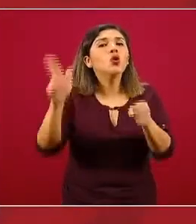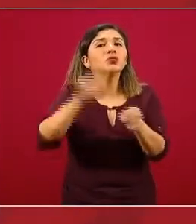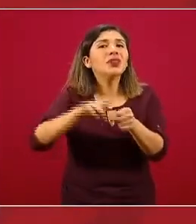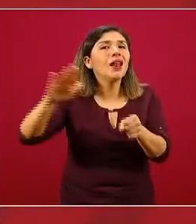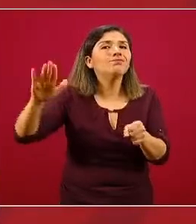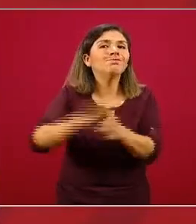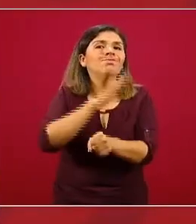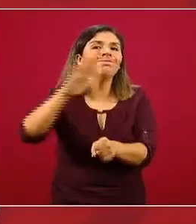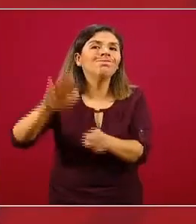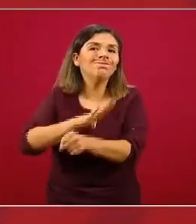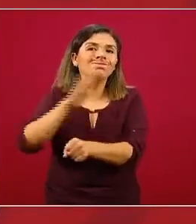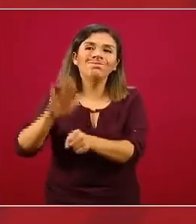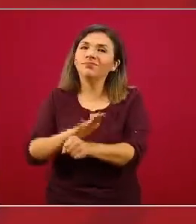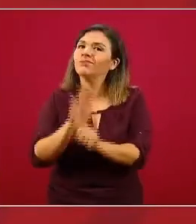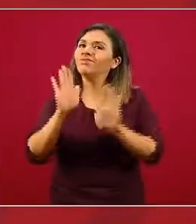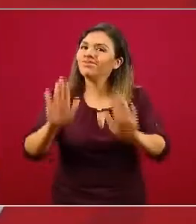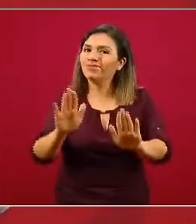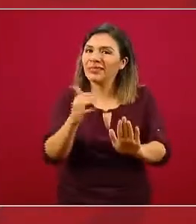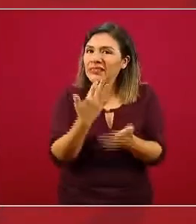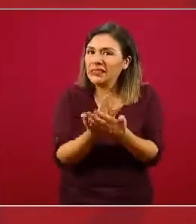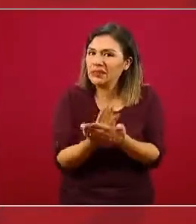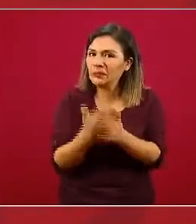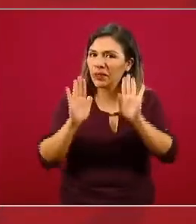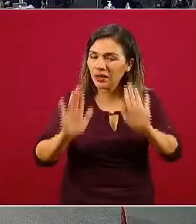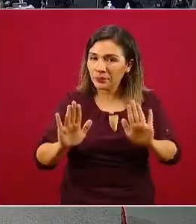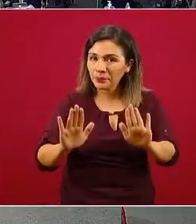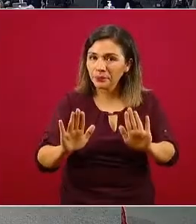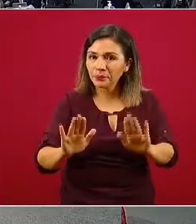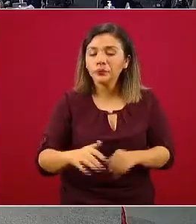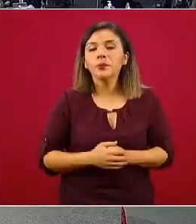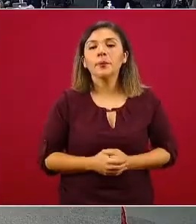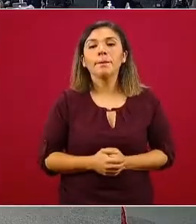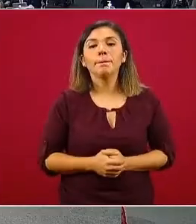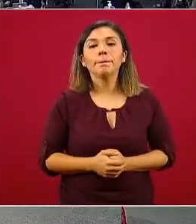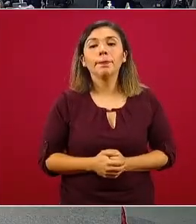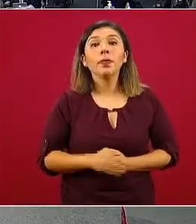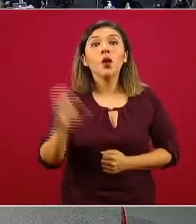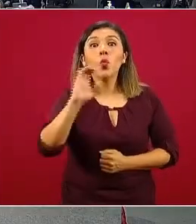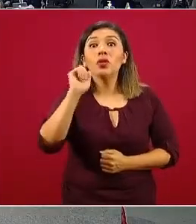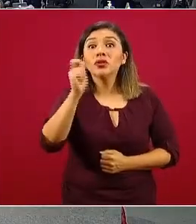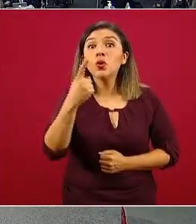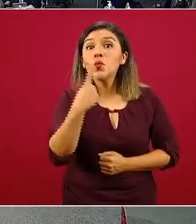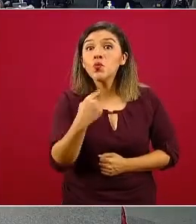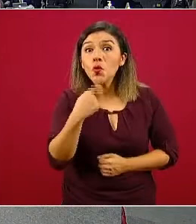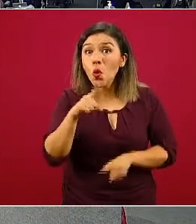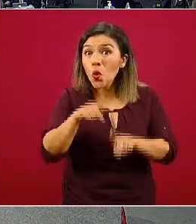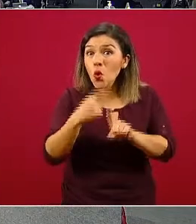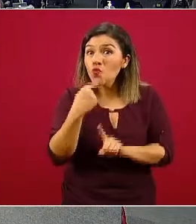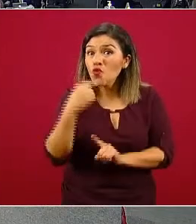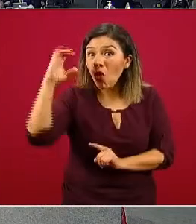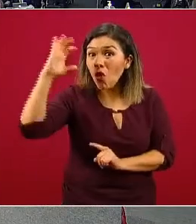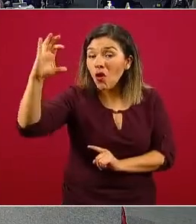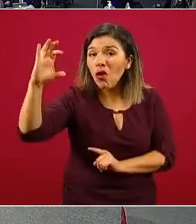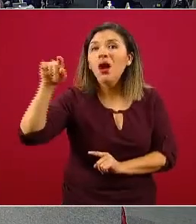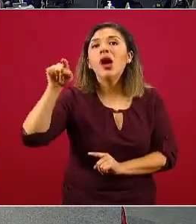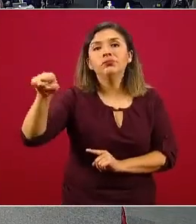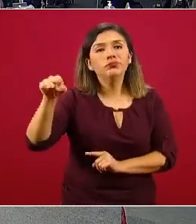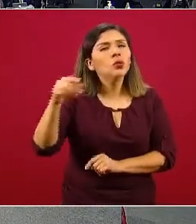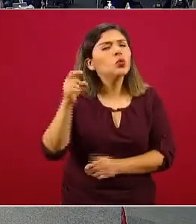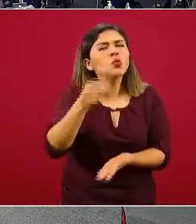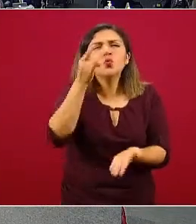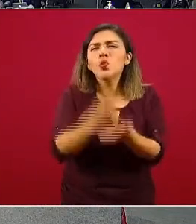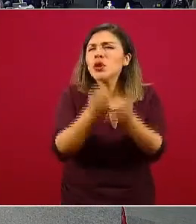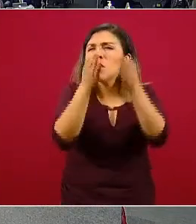las unidades hospitalarias y otros parámetros. Entonces, cuando se esté en rojo, solo las actividades